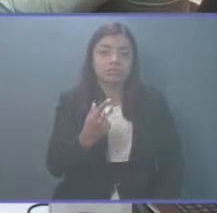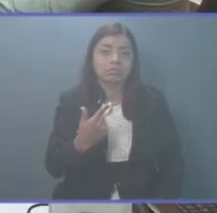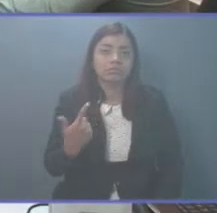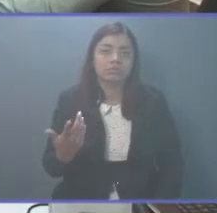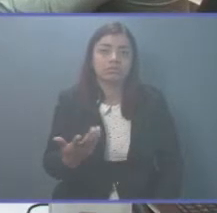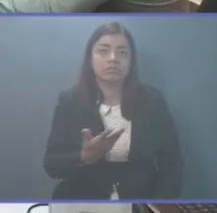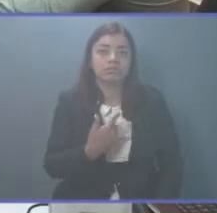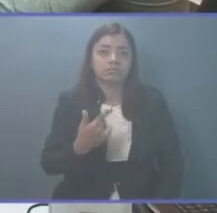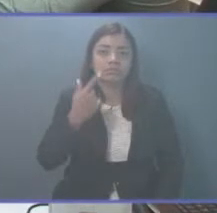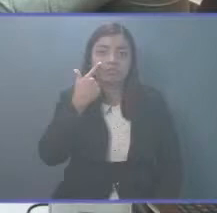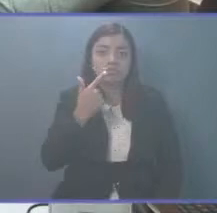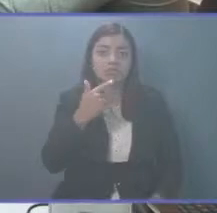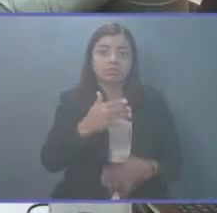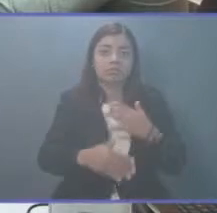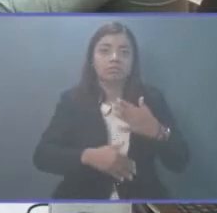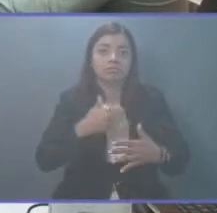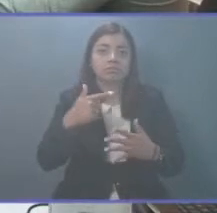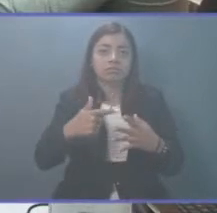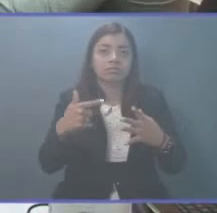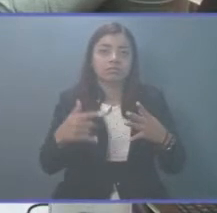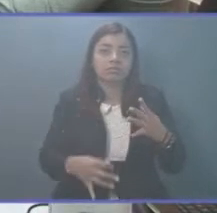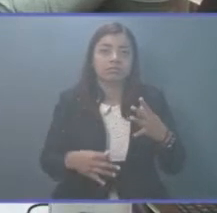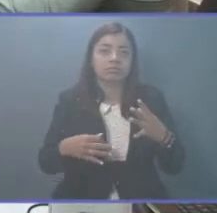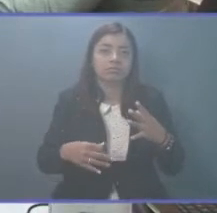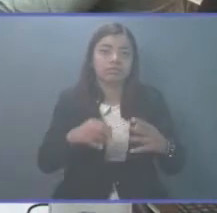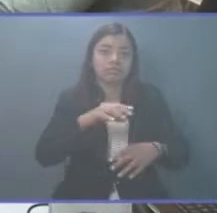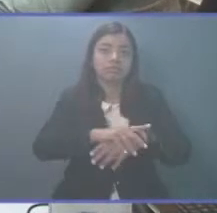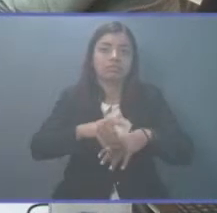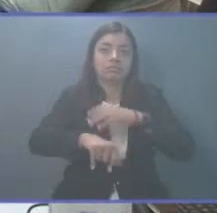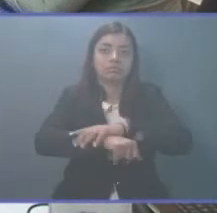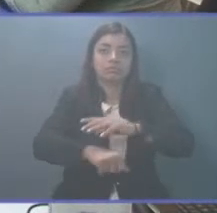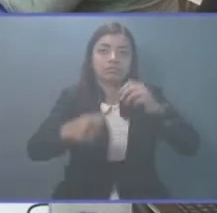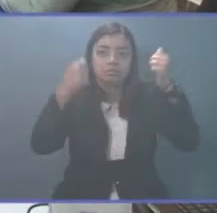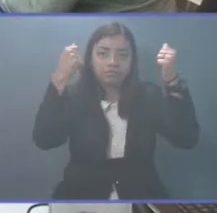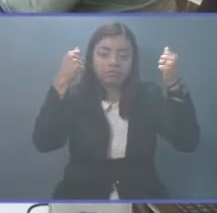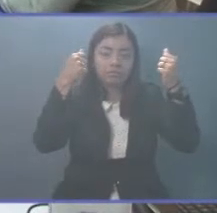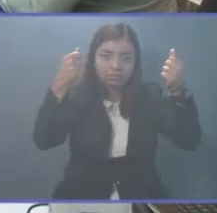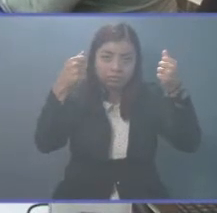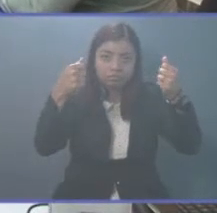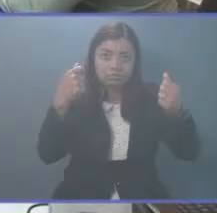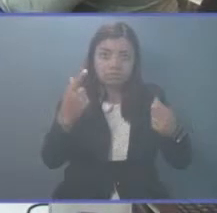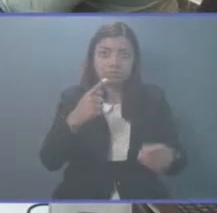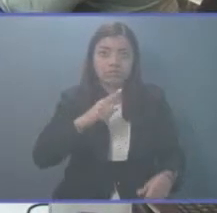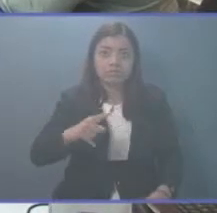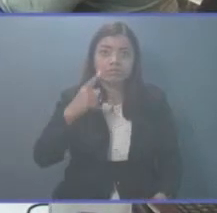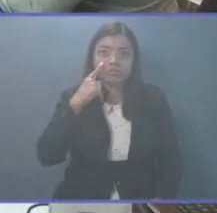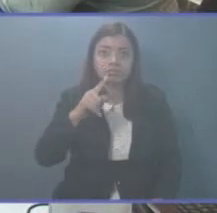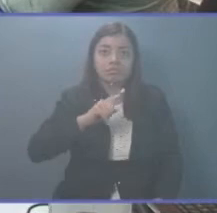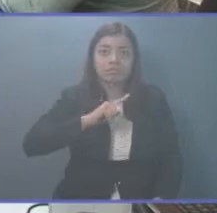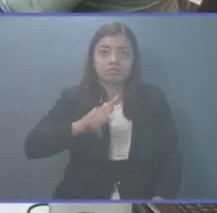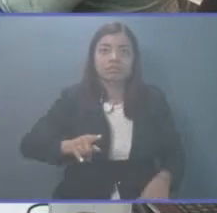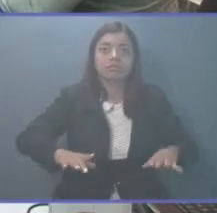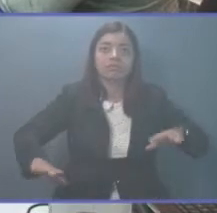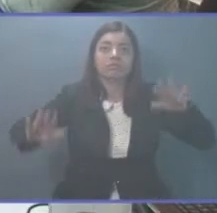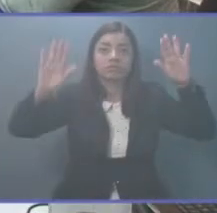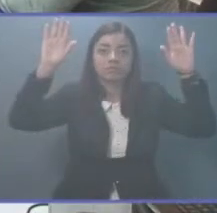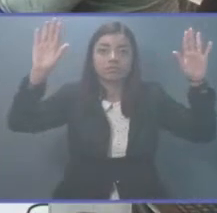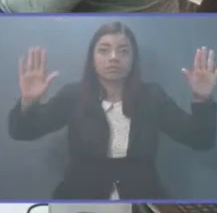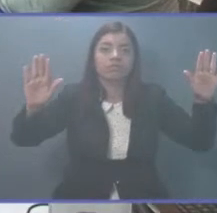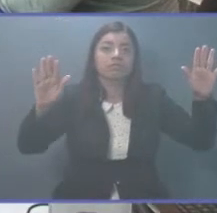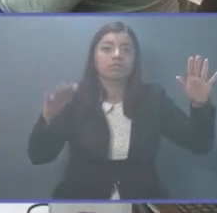nuestras disposiciones legales, penales que tenemos como para sancionar esa conducta delictiva,